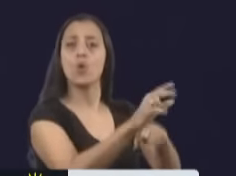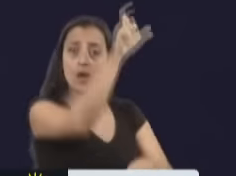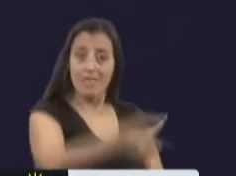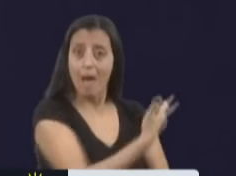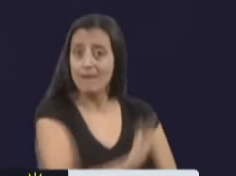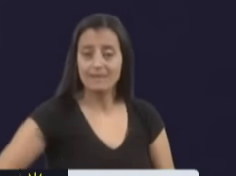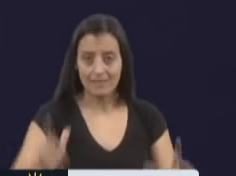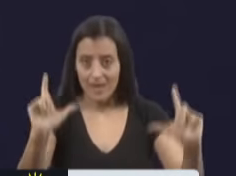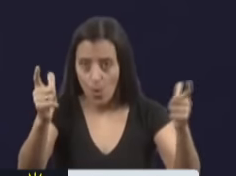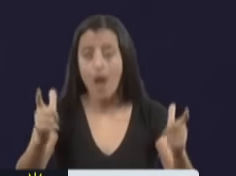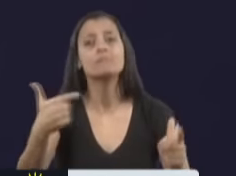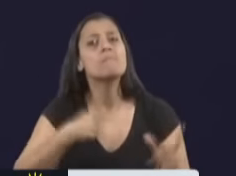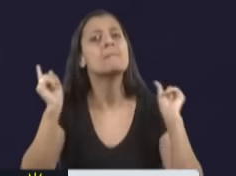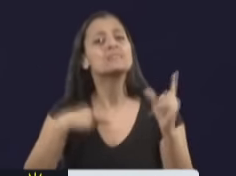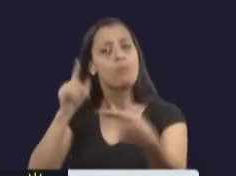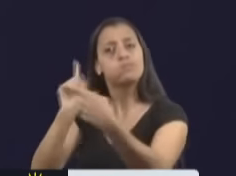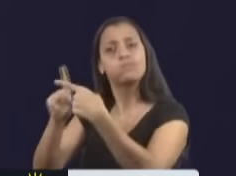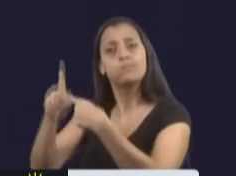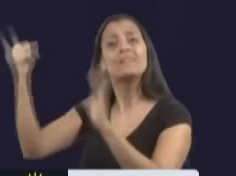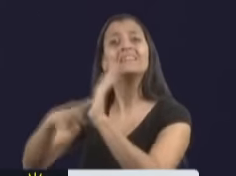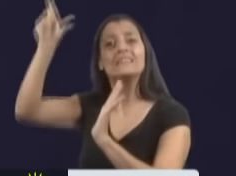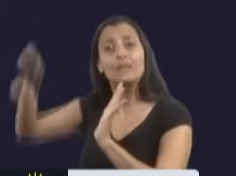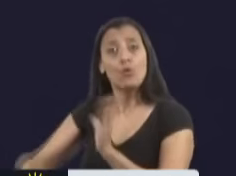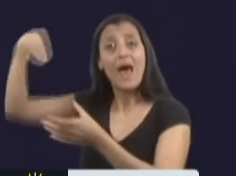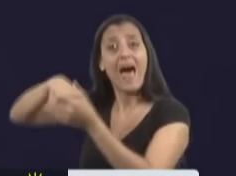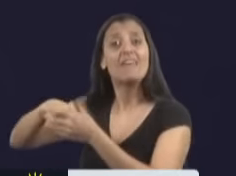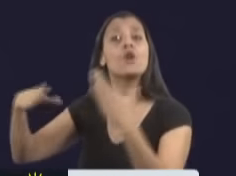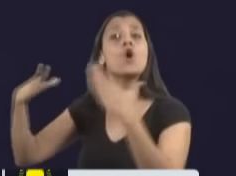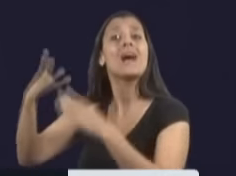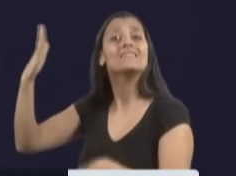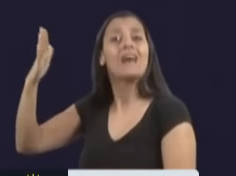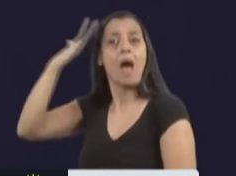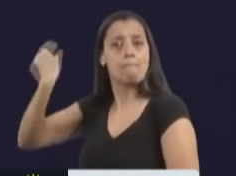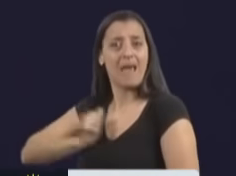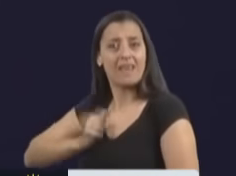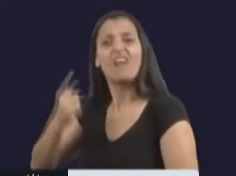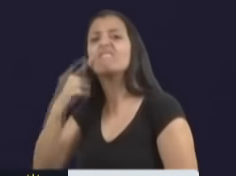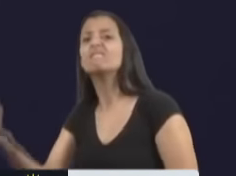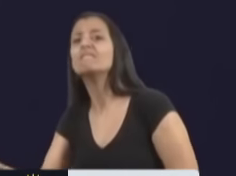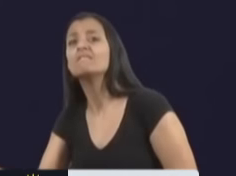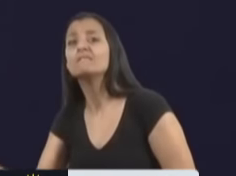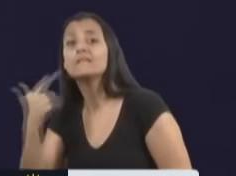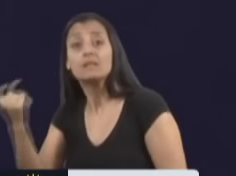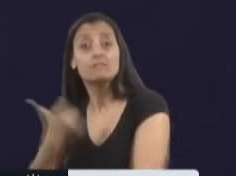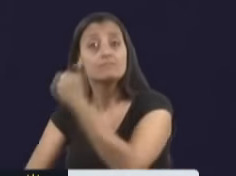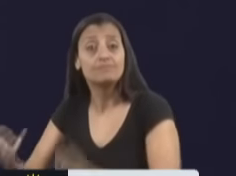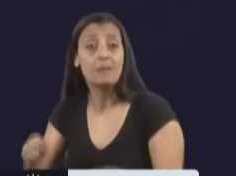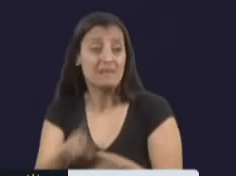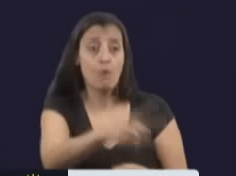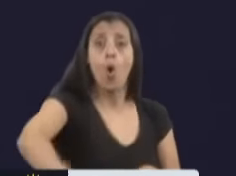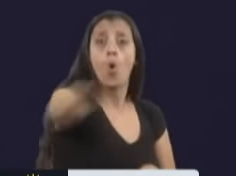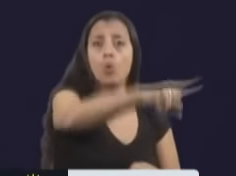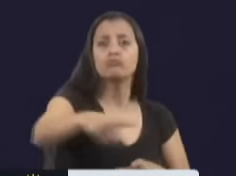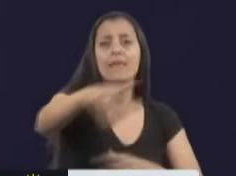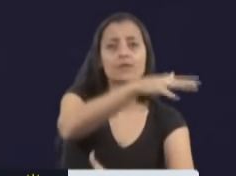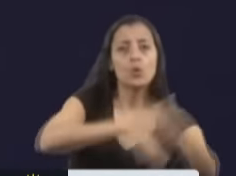hablé con el titular de casa militar para confirmar efectivamente o desmentir lo que ustedes estaban no ustedes sino algunos medios o